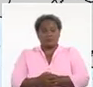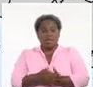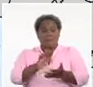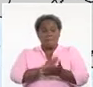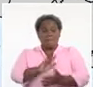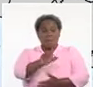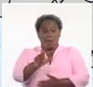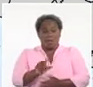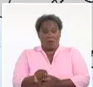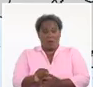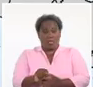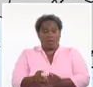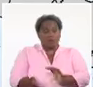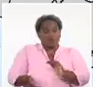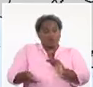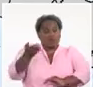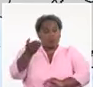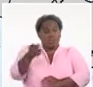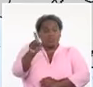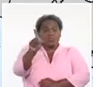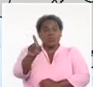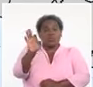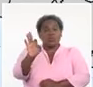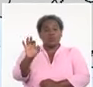Mayabeque muy elevado, 186,